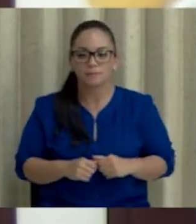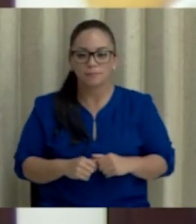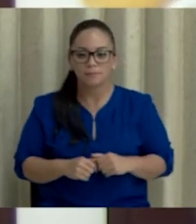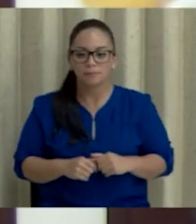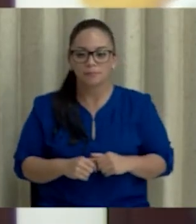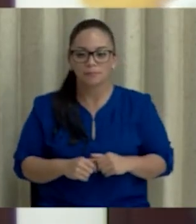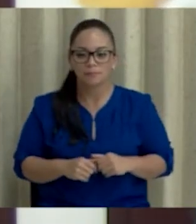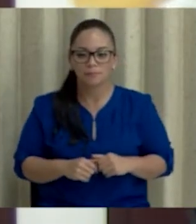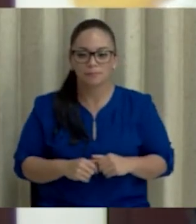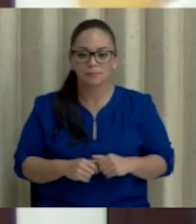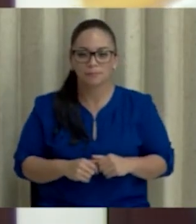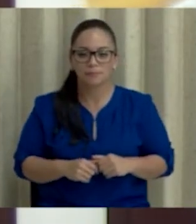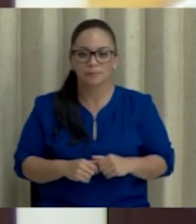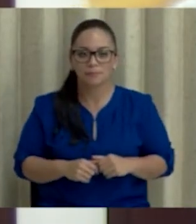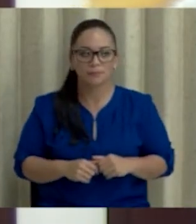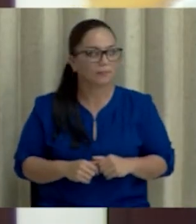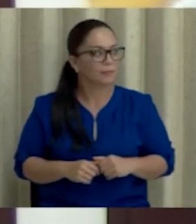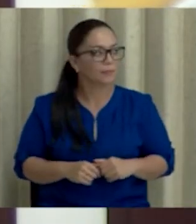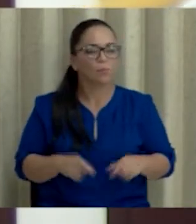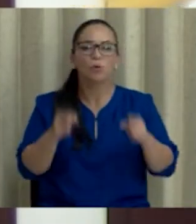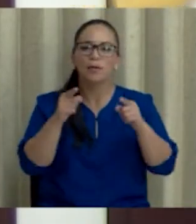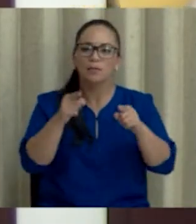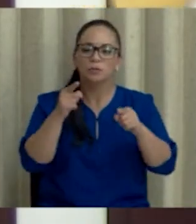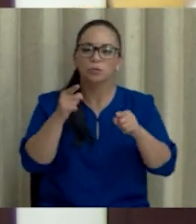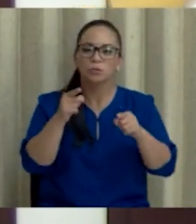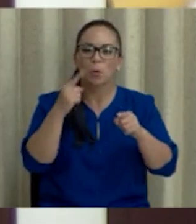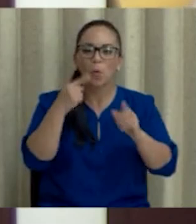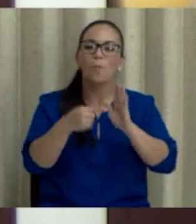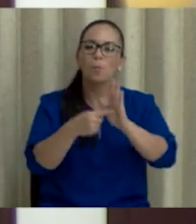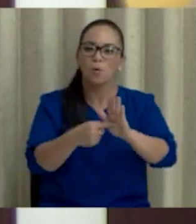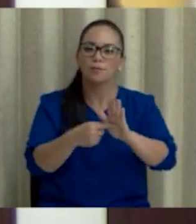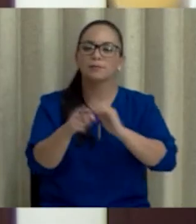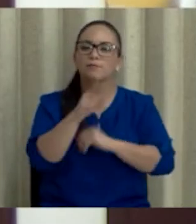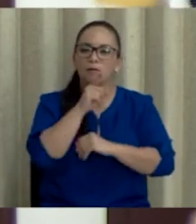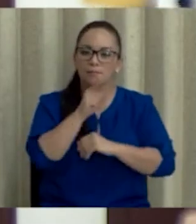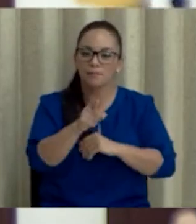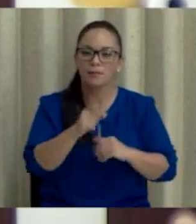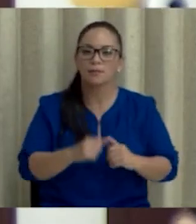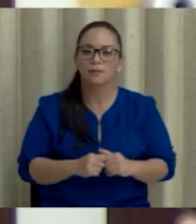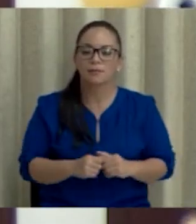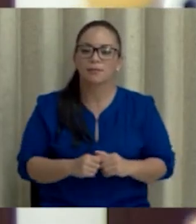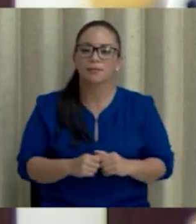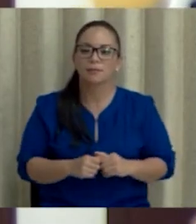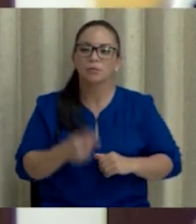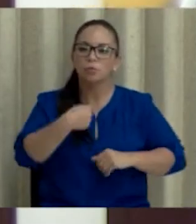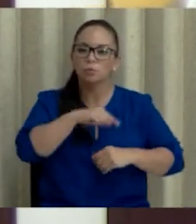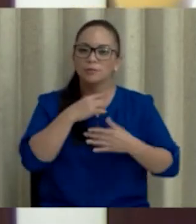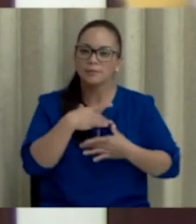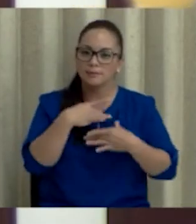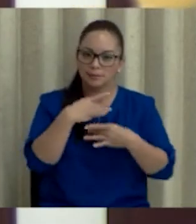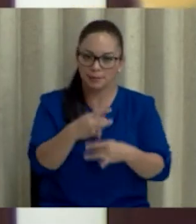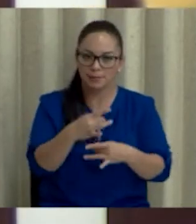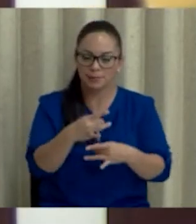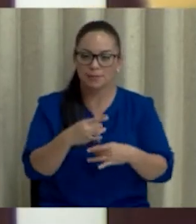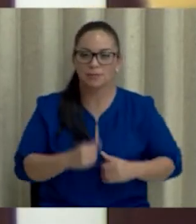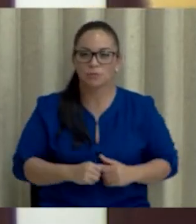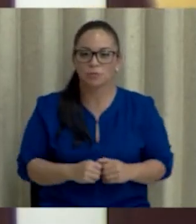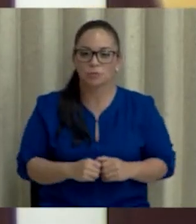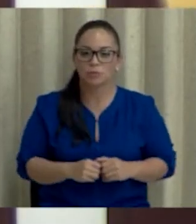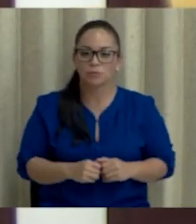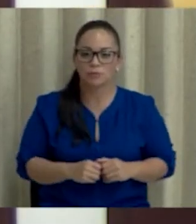porque esto demuestra que realmente estamos interesados